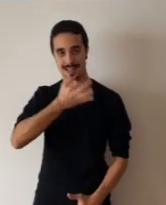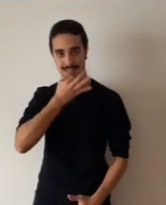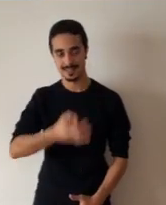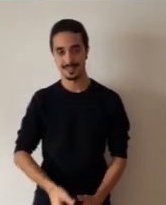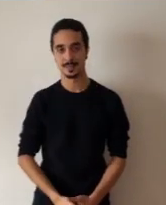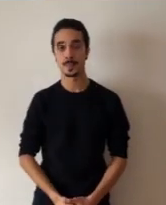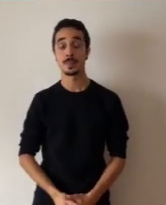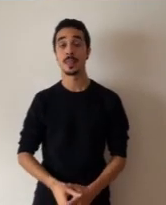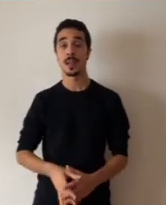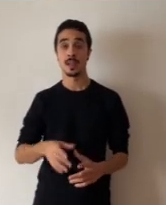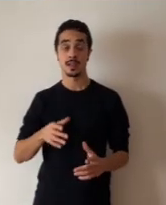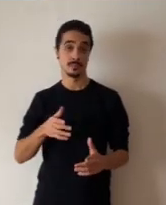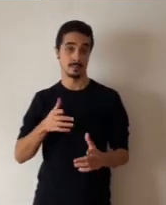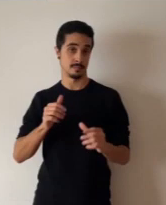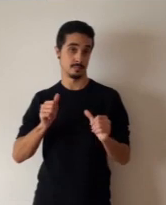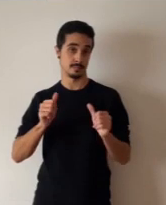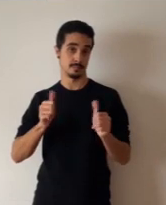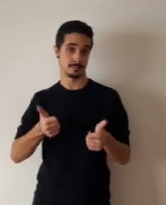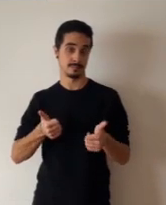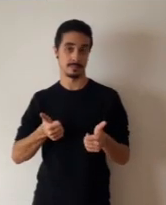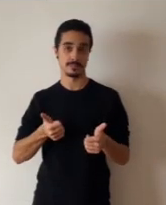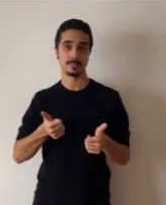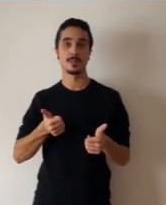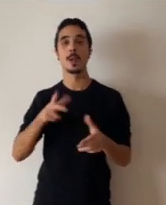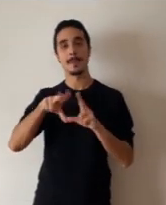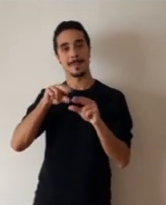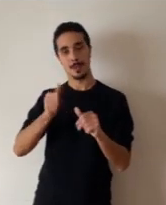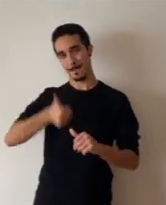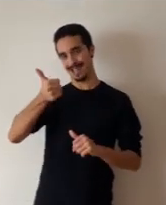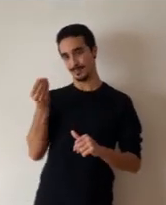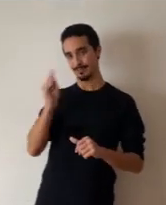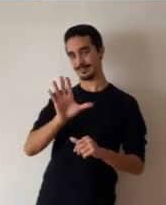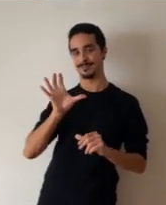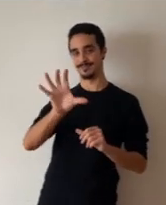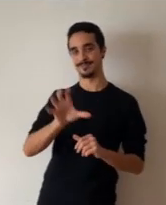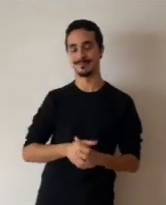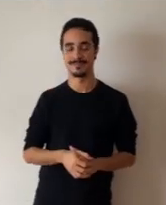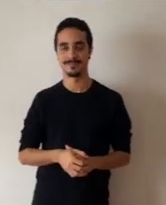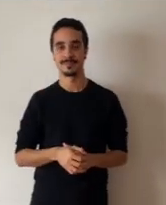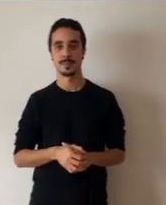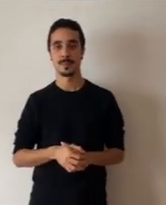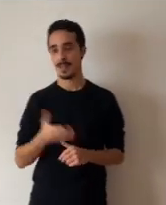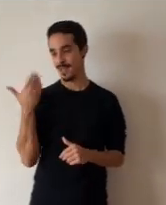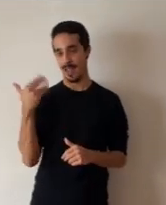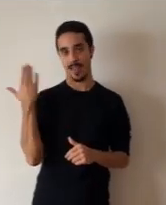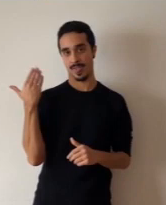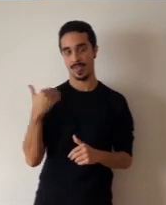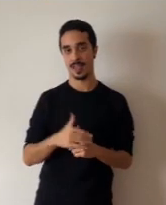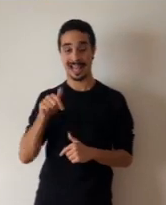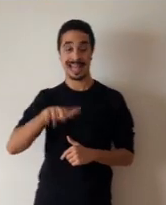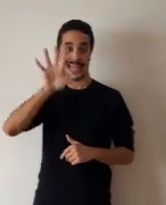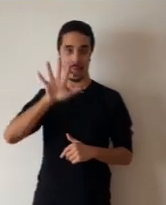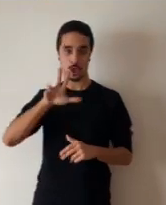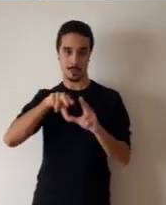buenas tardes. Vamos a hacer otro vídeo más de todos los que ya